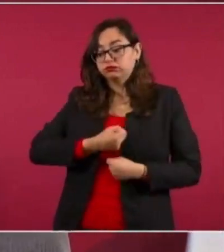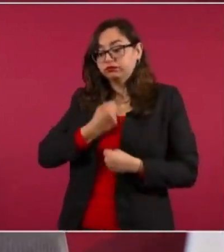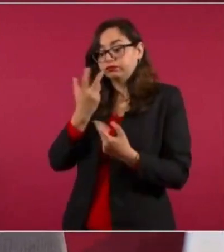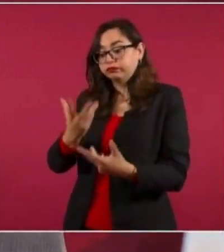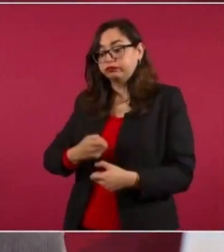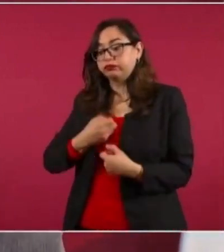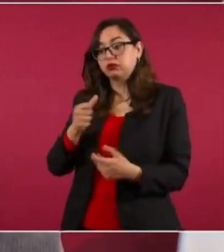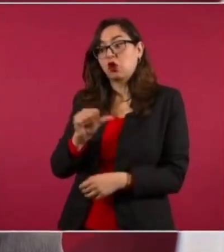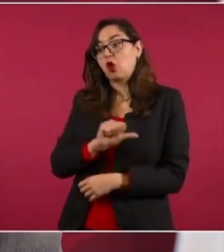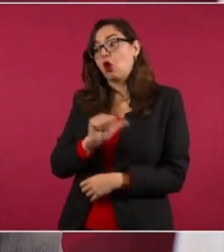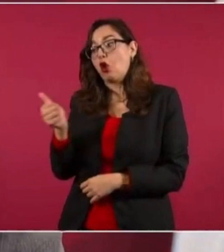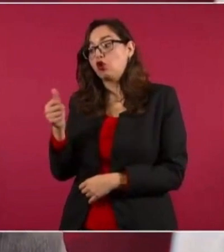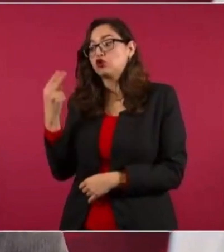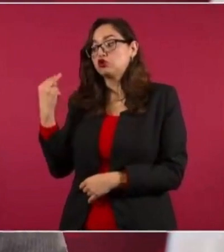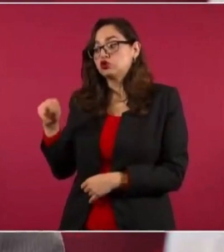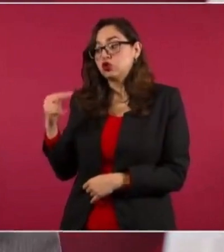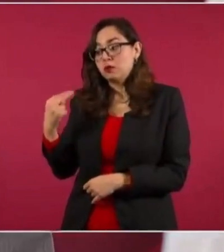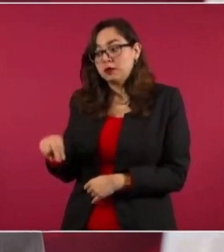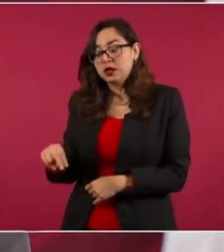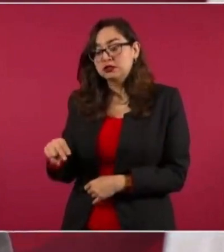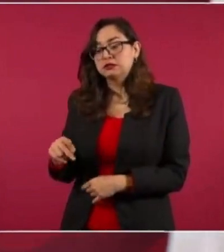pues también, siempre y cuando